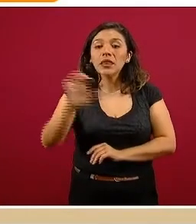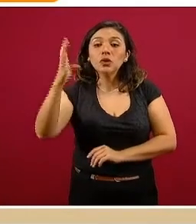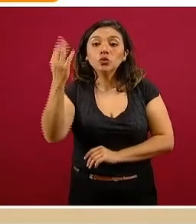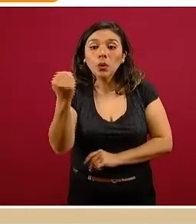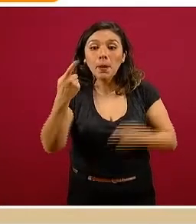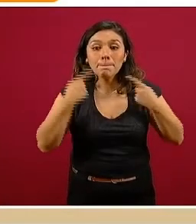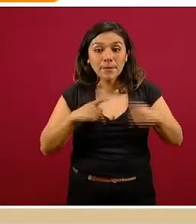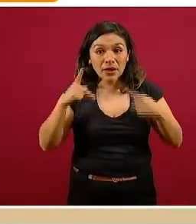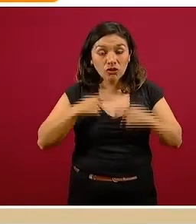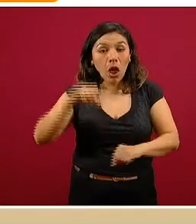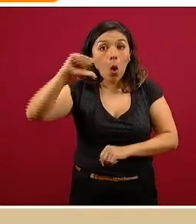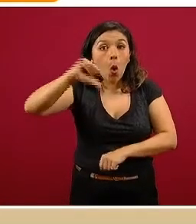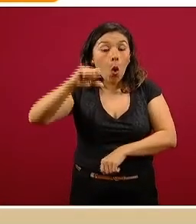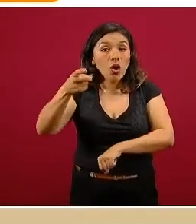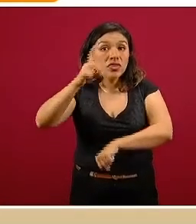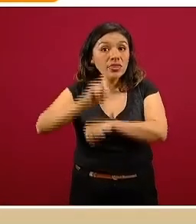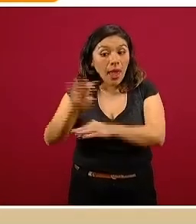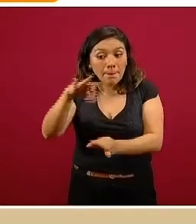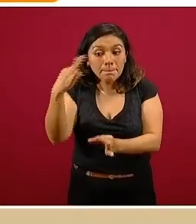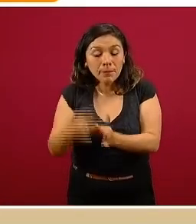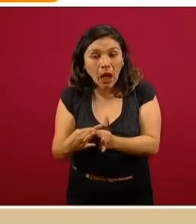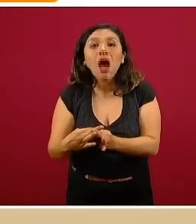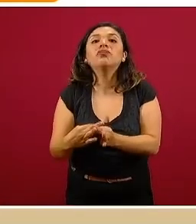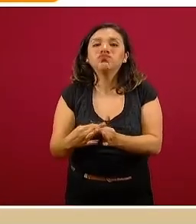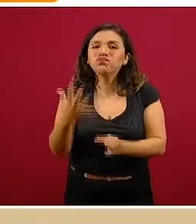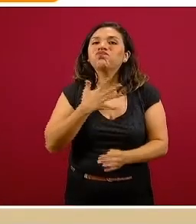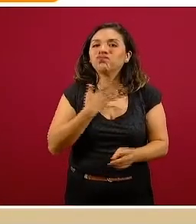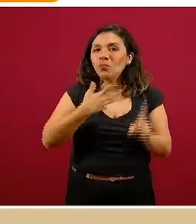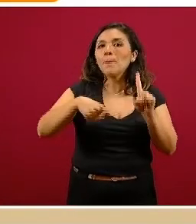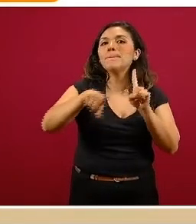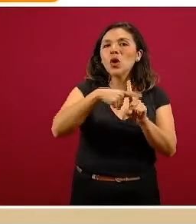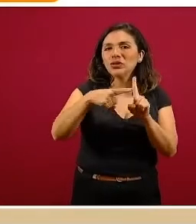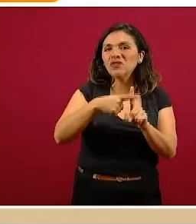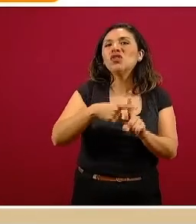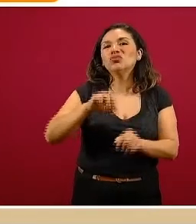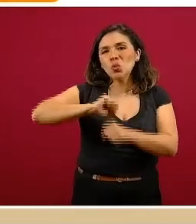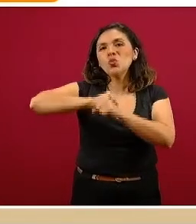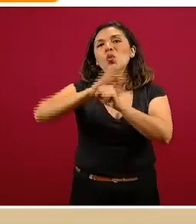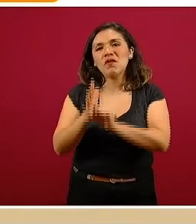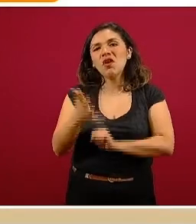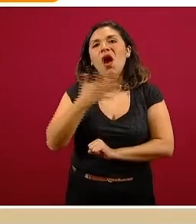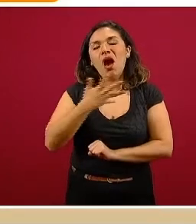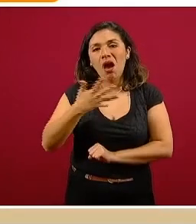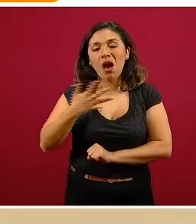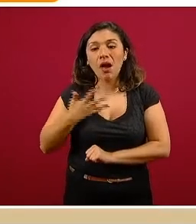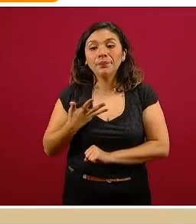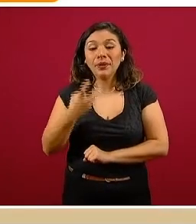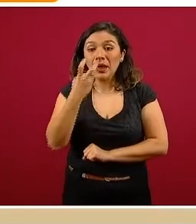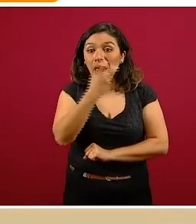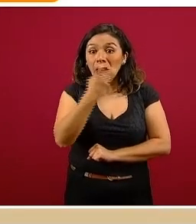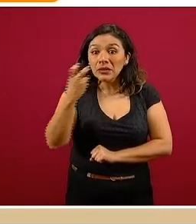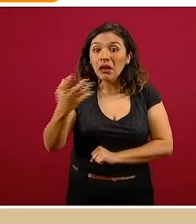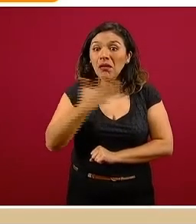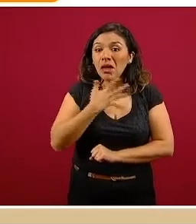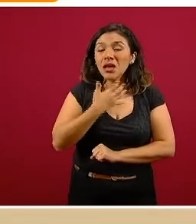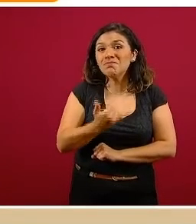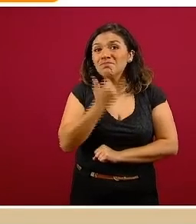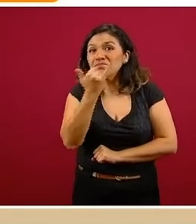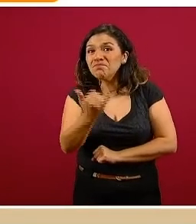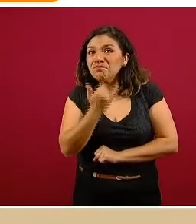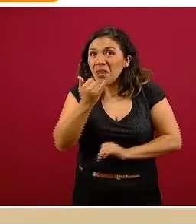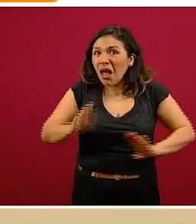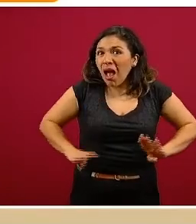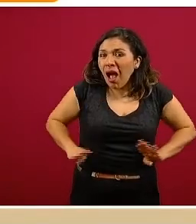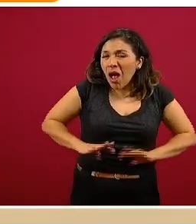637.509 al corte del día de hoy que han dado positivo a virus SARS-CoV-2 y por lo tanto, dado que presentaban signos y